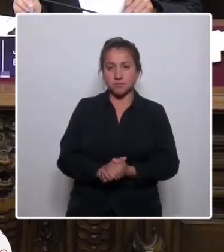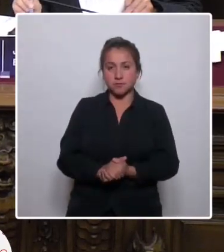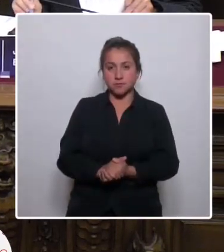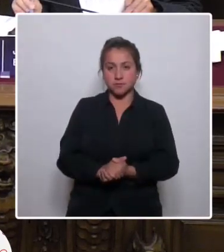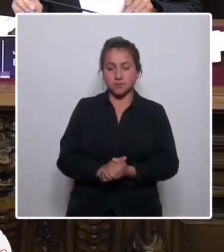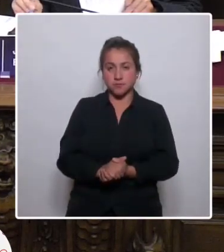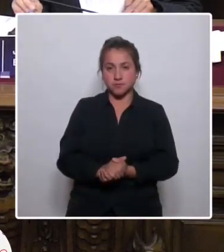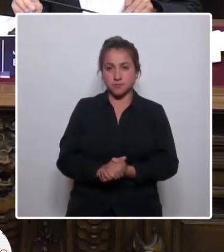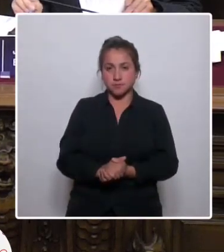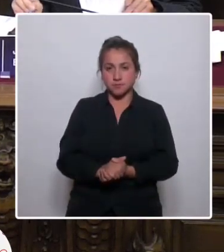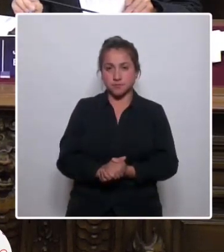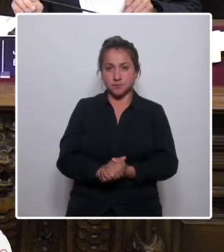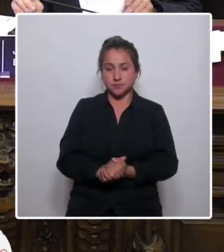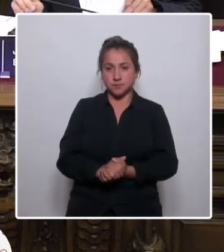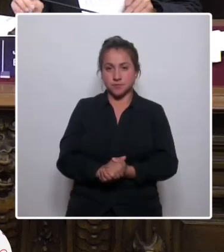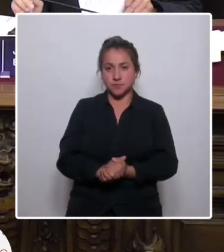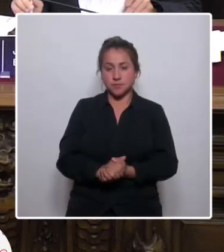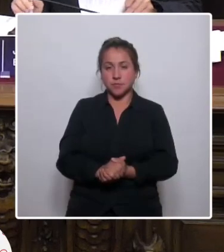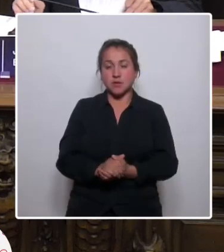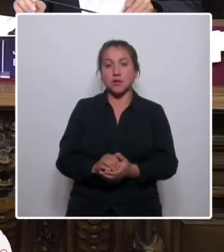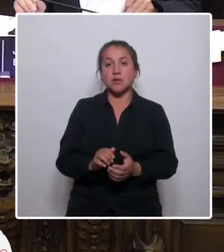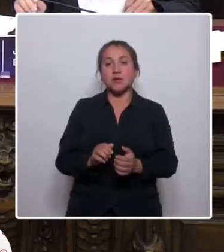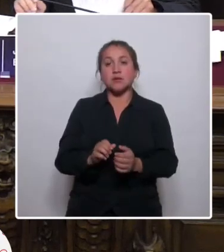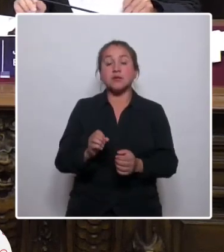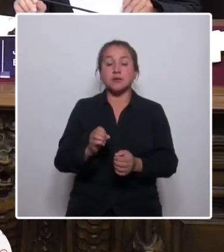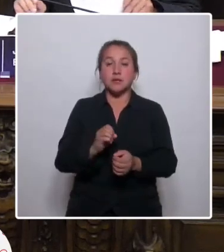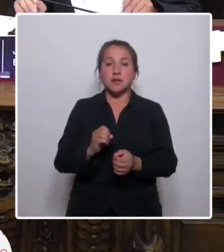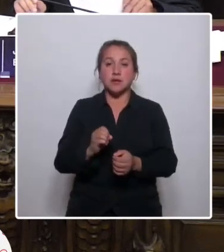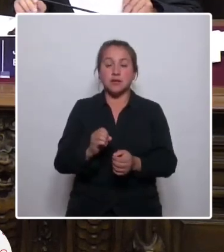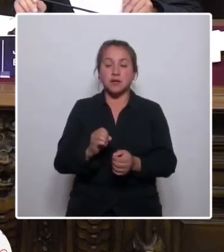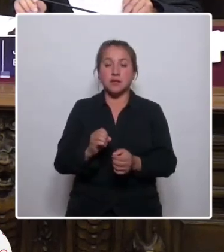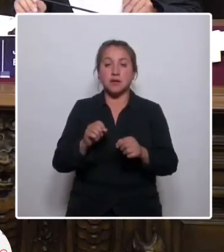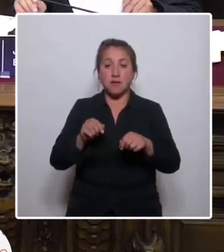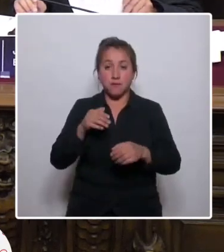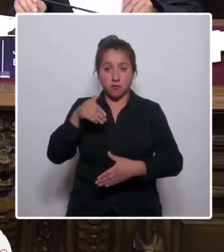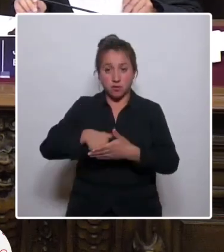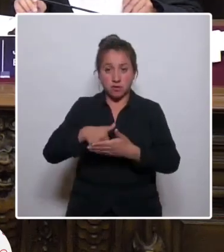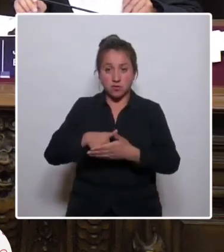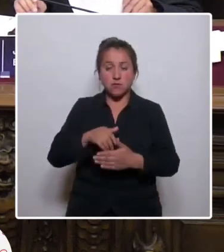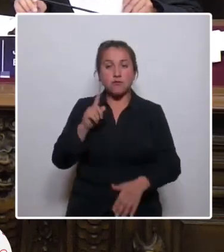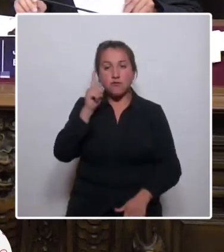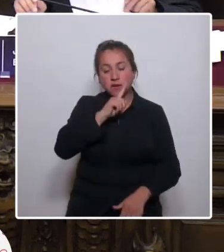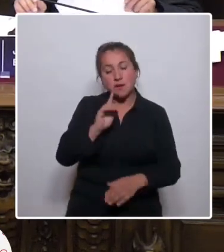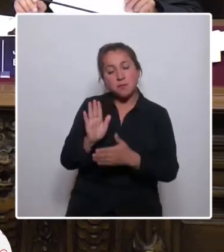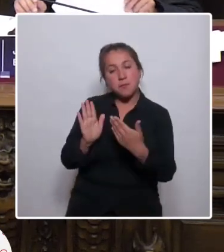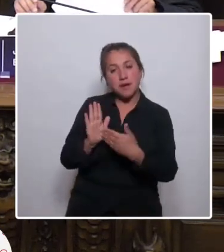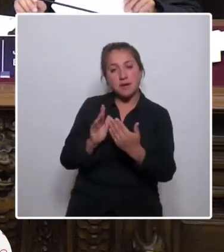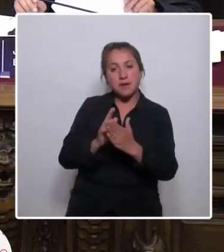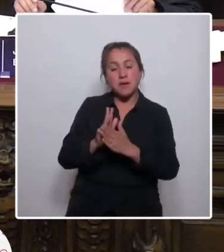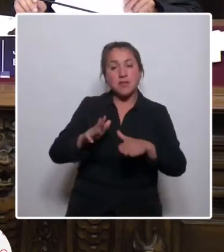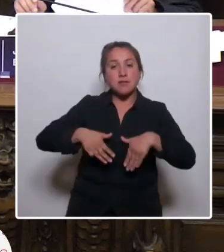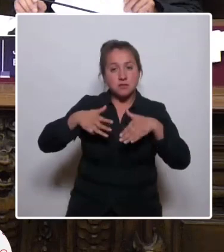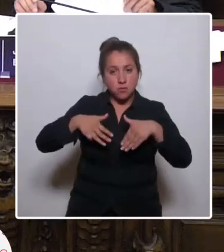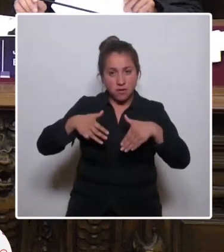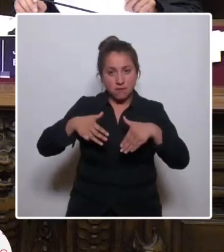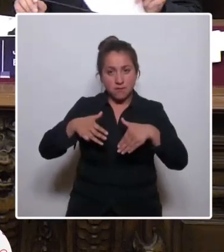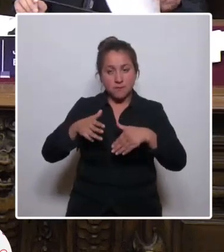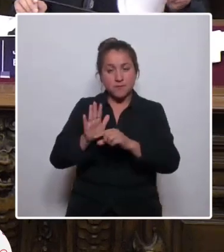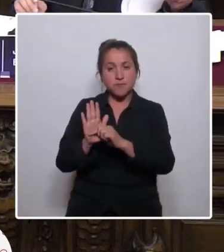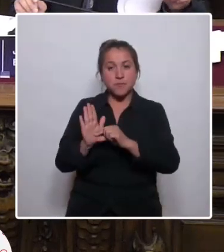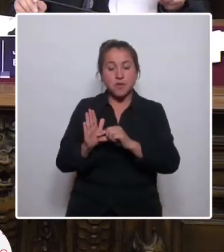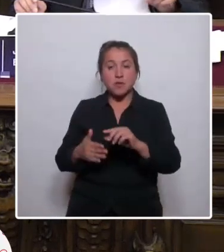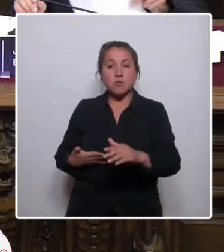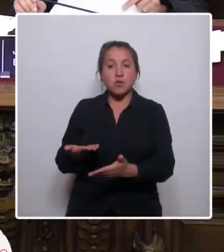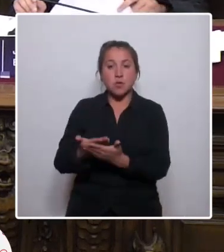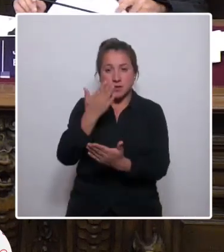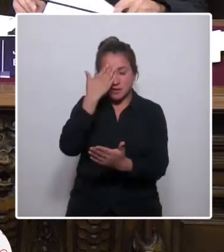Por lo tanto, correspondería someter a votación lo que figura al final de la página 19, que es una propuesta